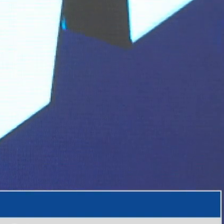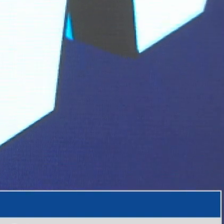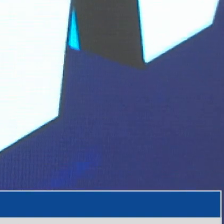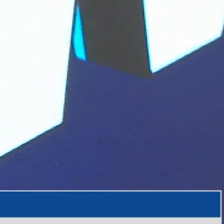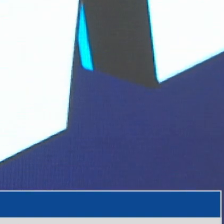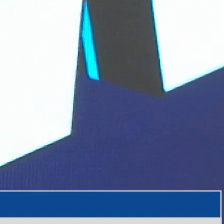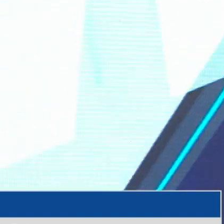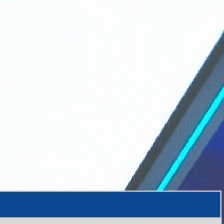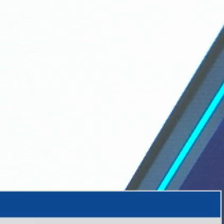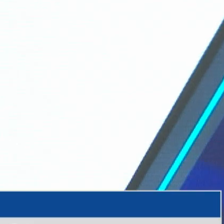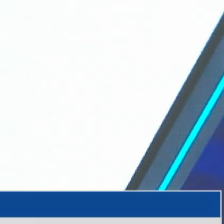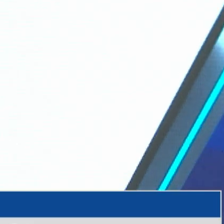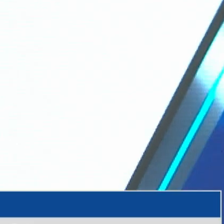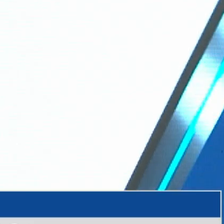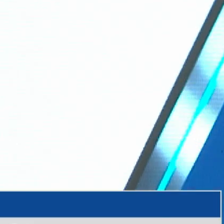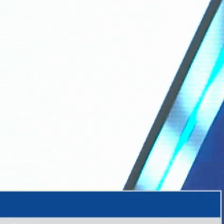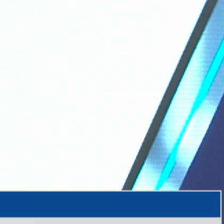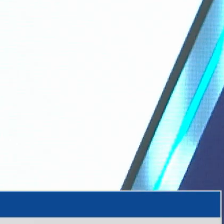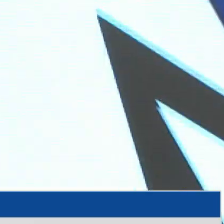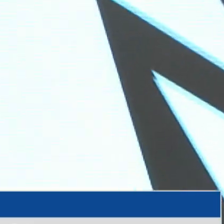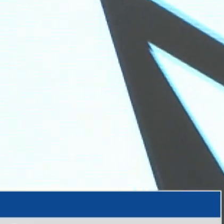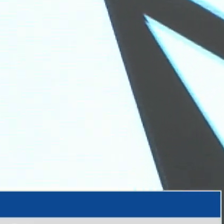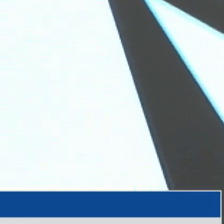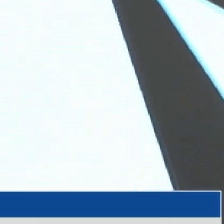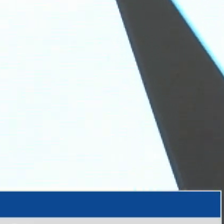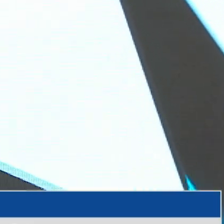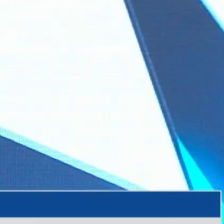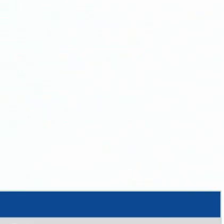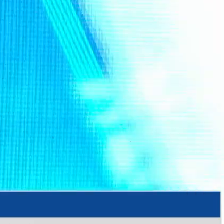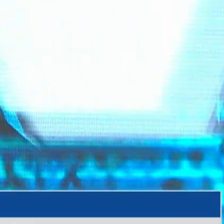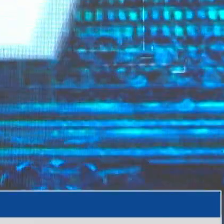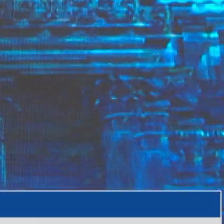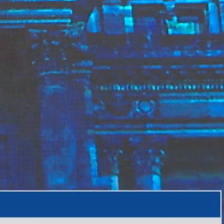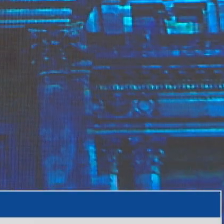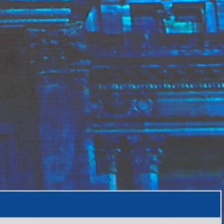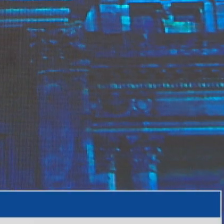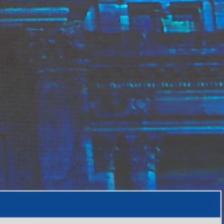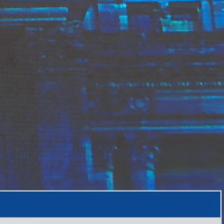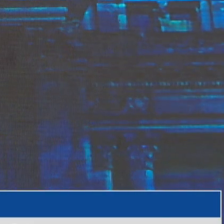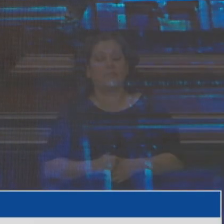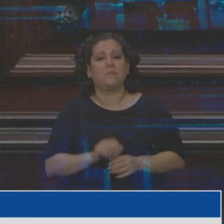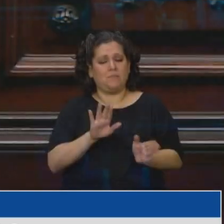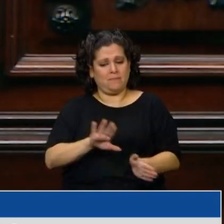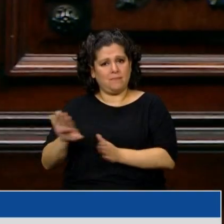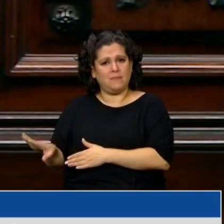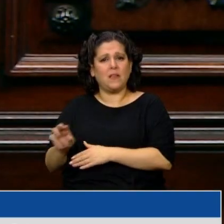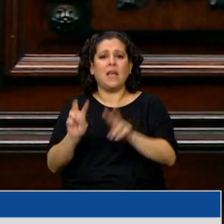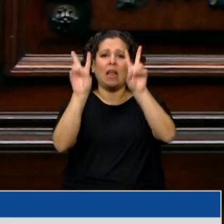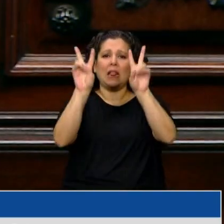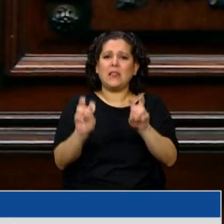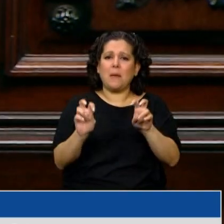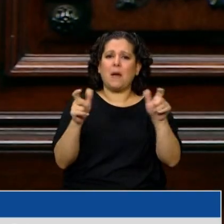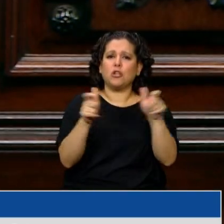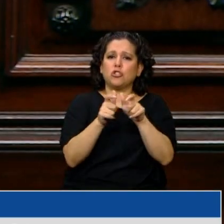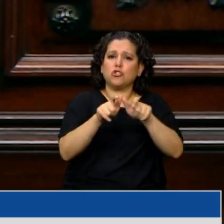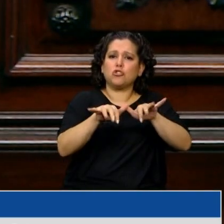pretende construir en Tierra del Fuego. Vamos a escuchar lo que decía Rossi en un tramo de su presentación. La ampliación del swap a China parece que